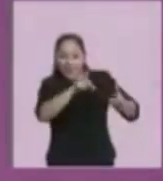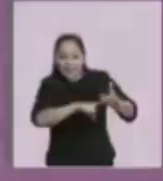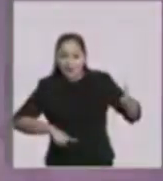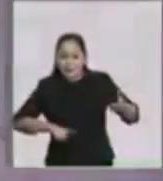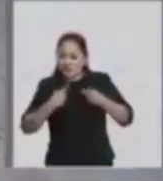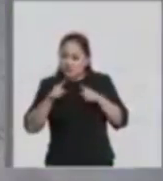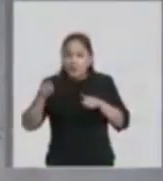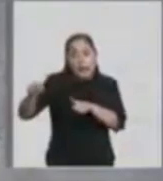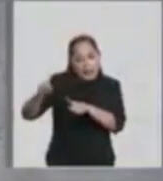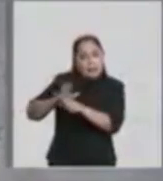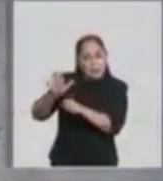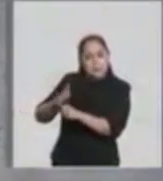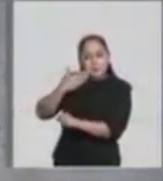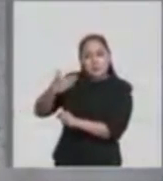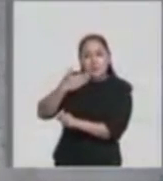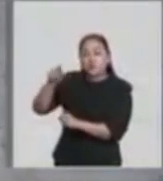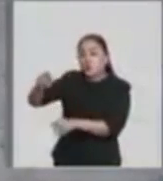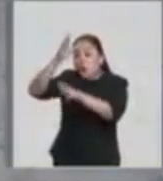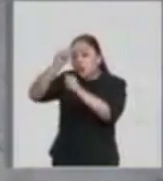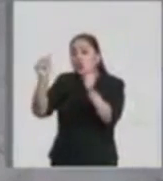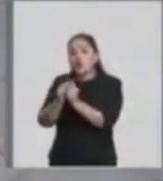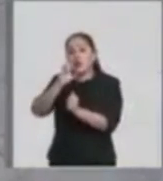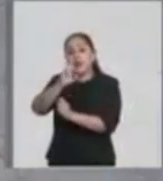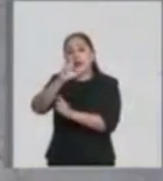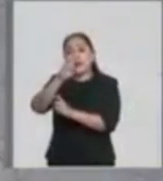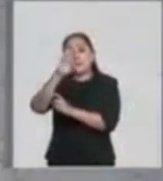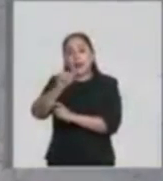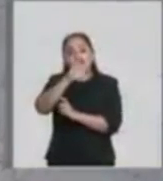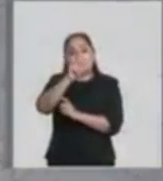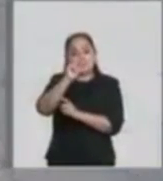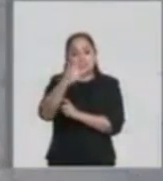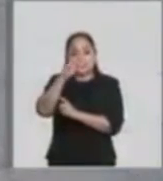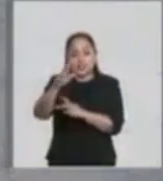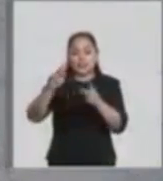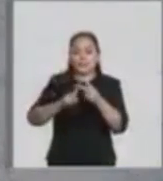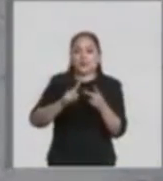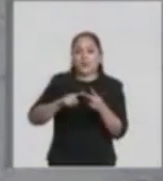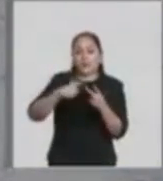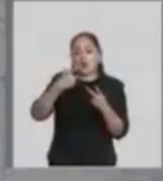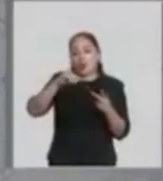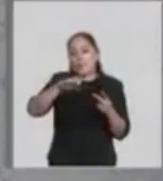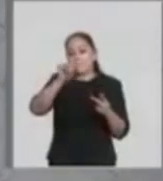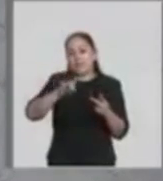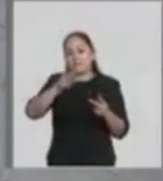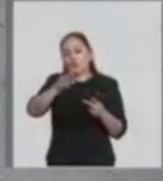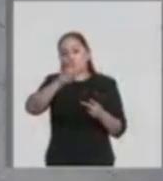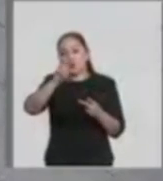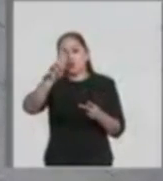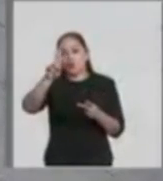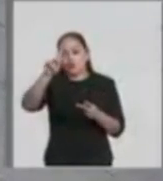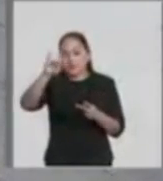eso. Pactaste con el Bester Gordillo, pactaste con Napoleón Gómez Urrutia, ya